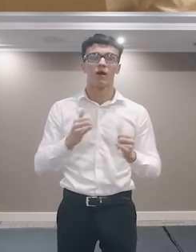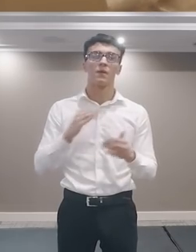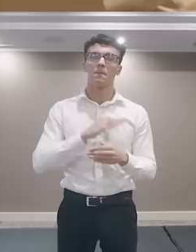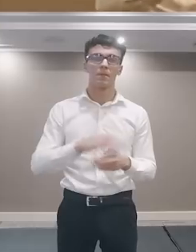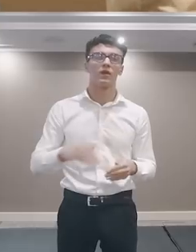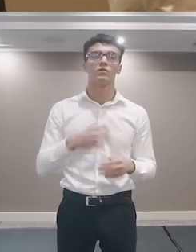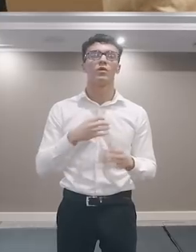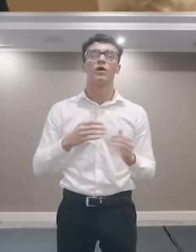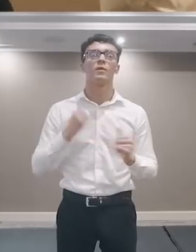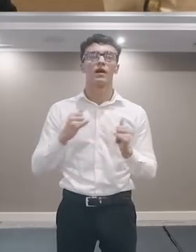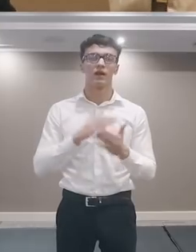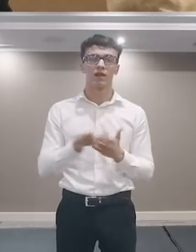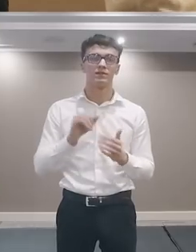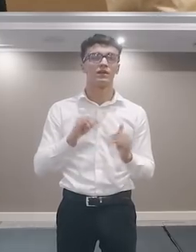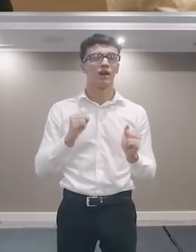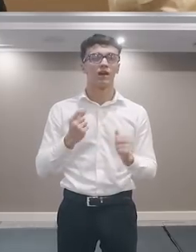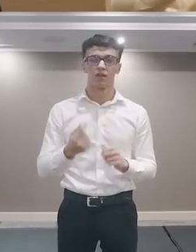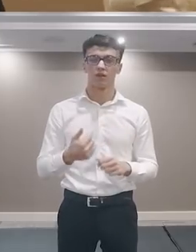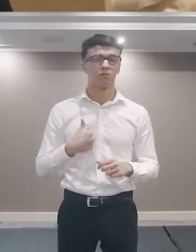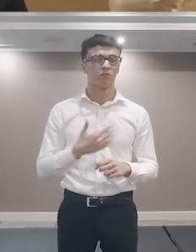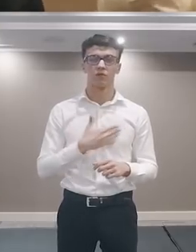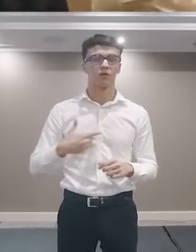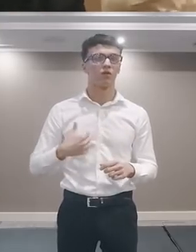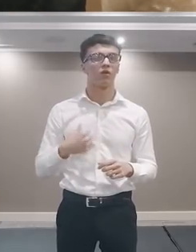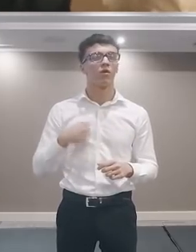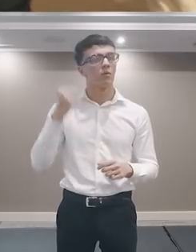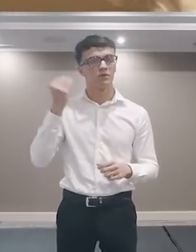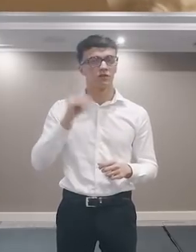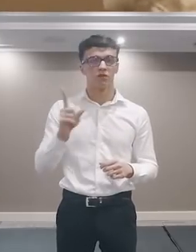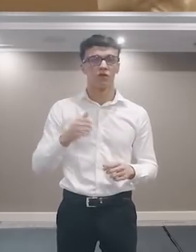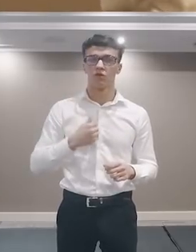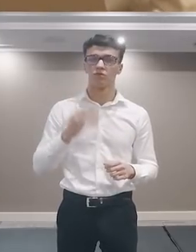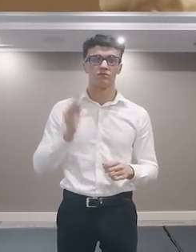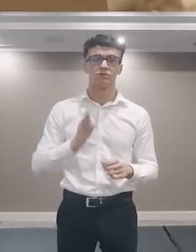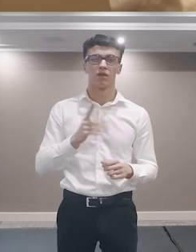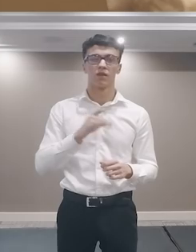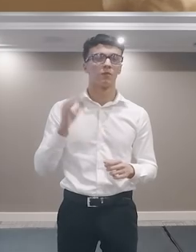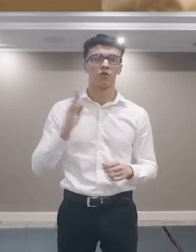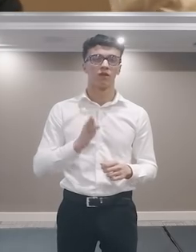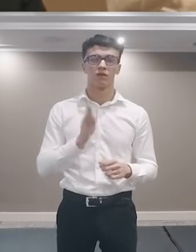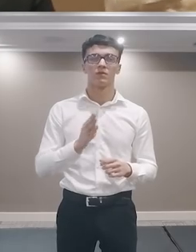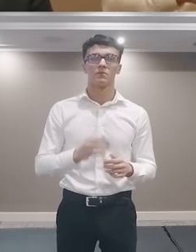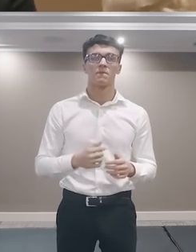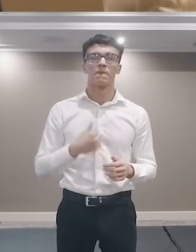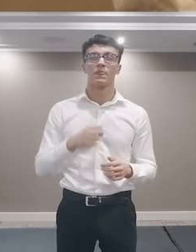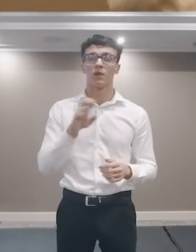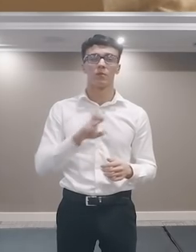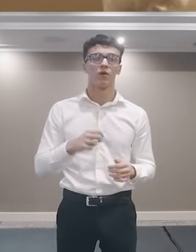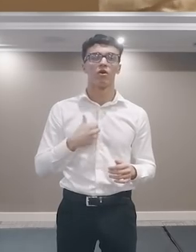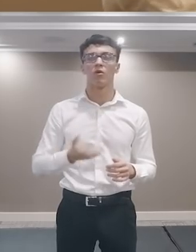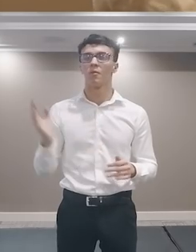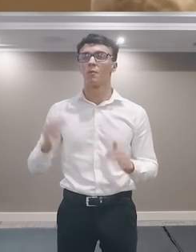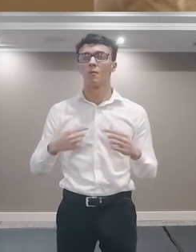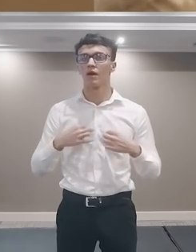dinero dije de cabeza ya veremos qué pasa lo peor en tiene una cosa lo peor que me va a pasar es que me vaya de vacaciones y encima ahorrándome